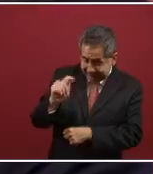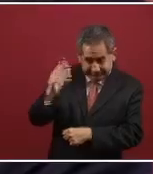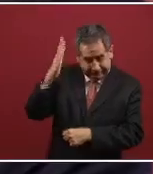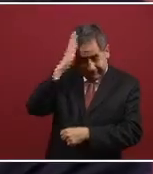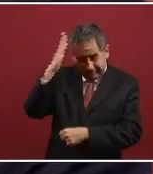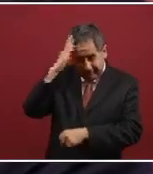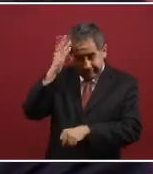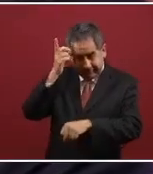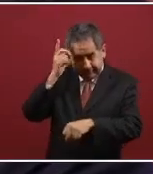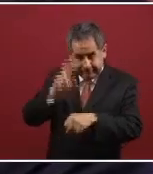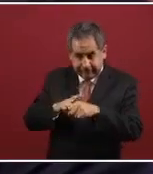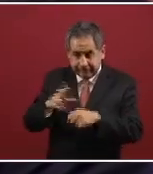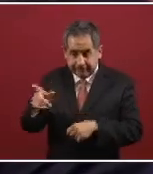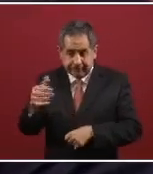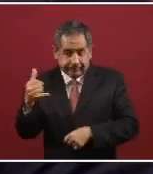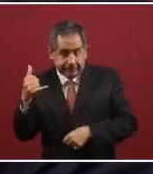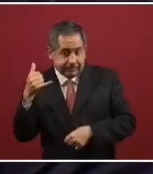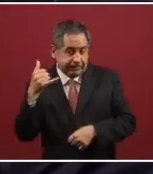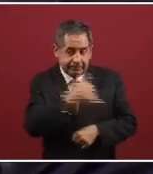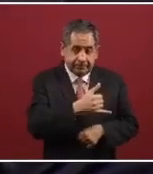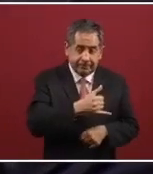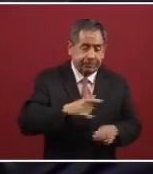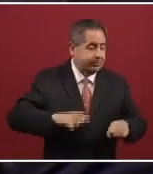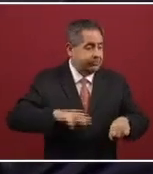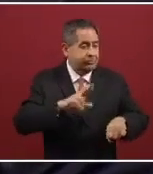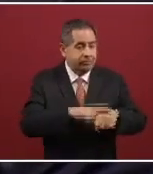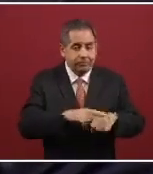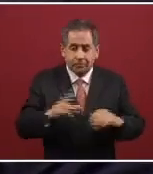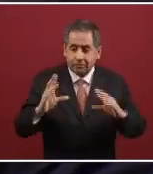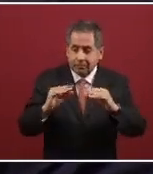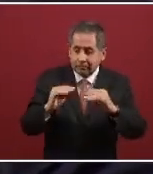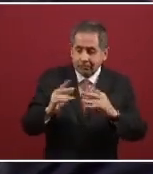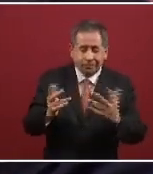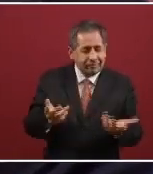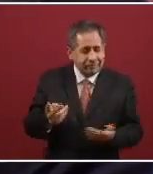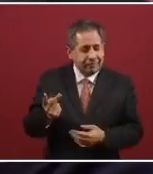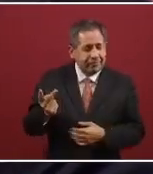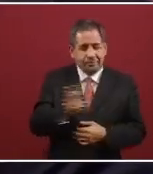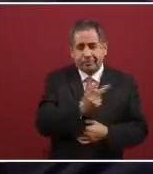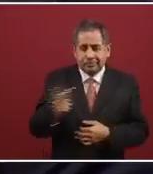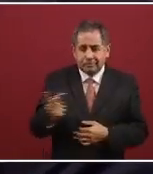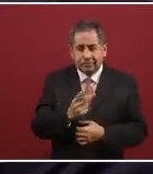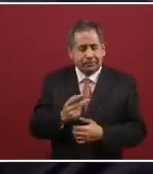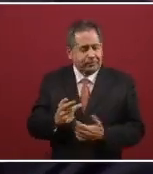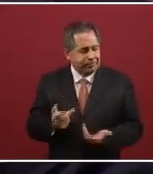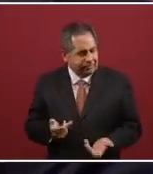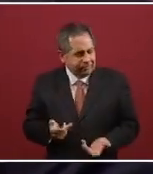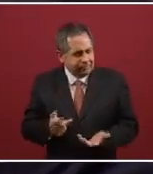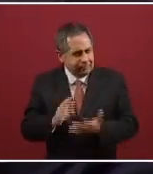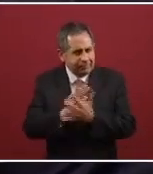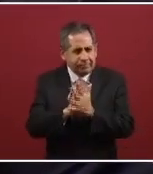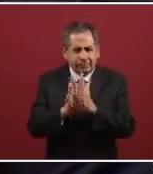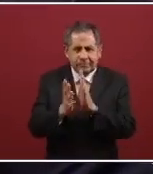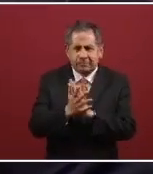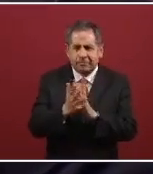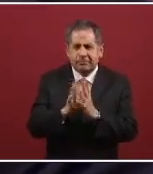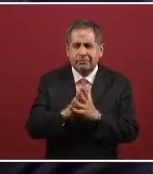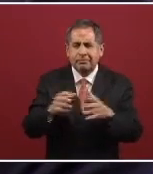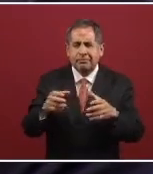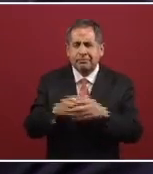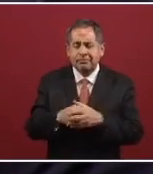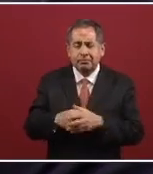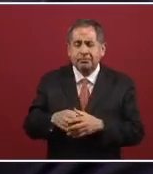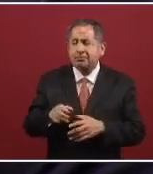Transportes del gobierno federal, hablando con el gobernador, porque era como